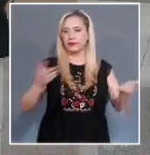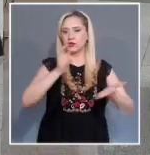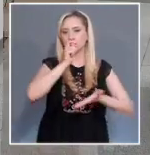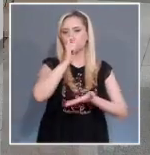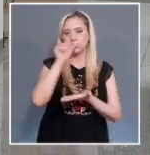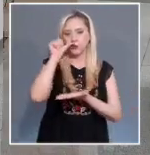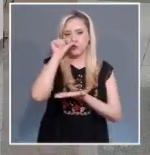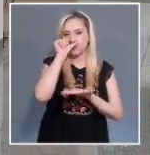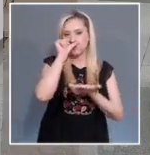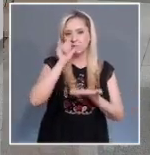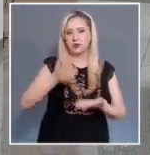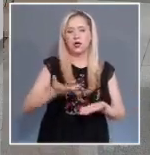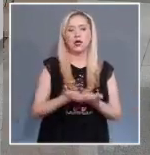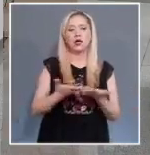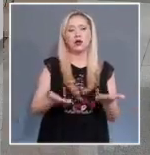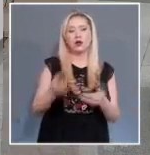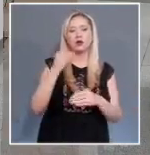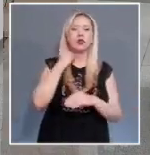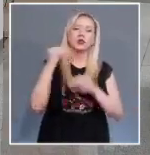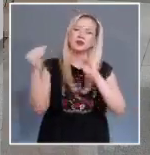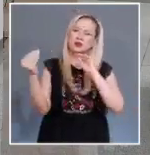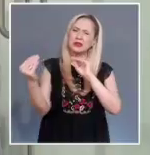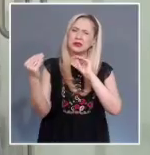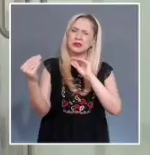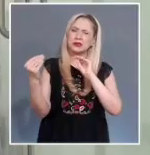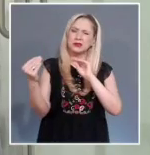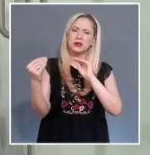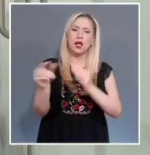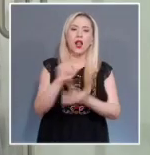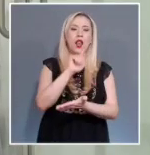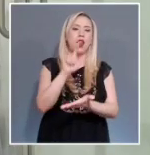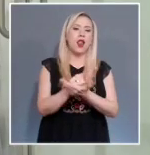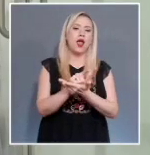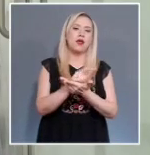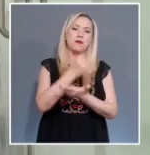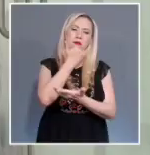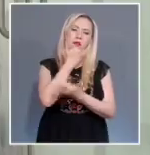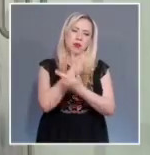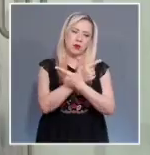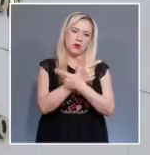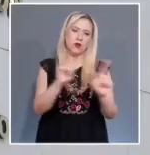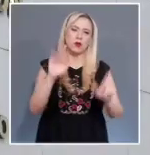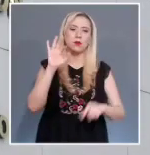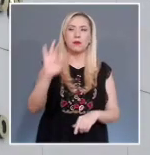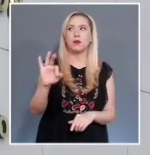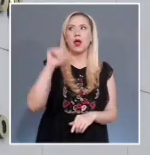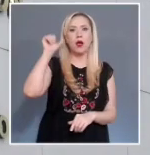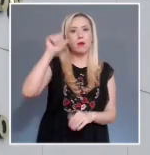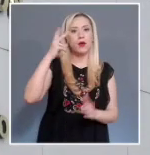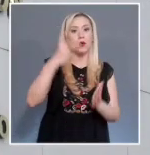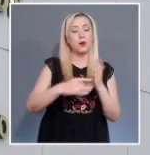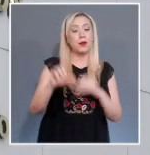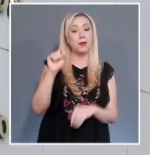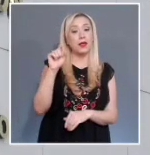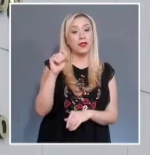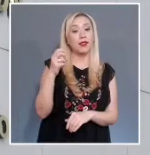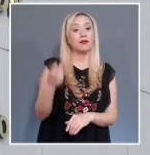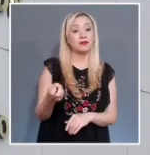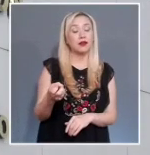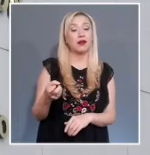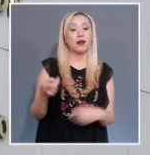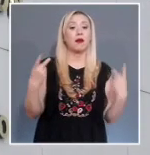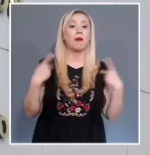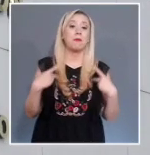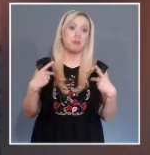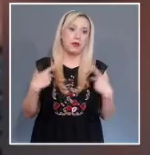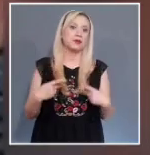que Gisela fuera beneficiada por la ley de amnistía vigente desde abril de 2020. Entre las personas que pueden ser beneficiadas